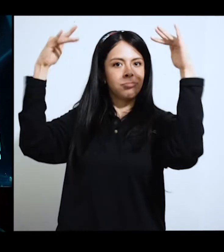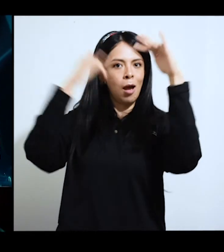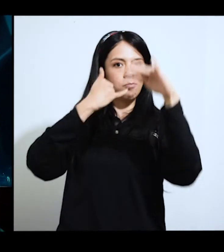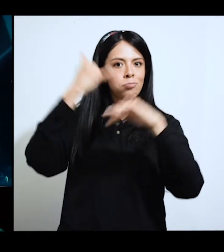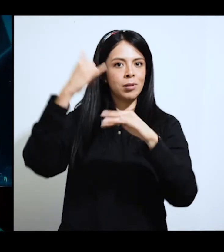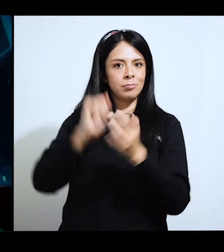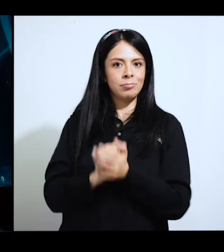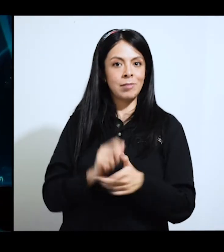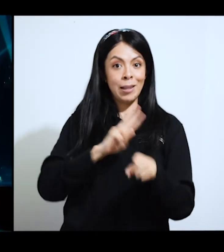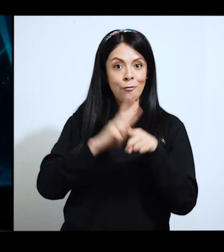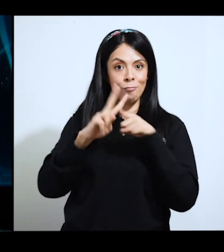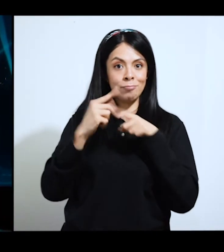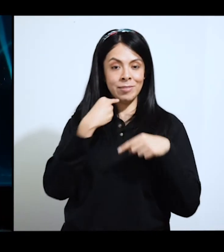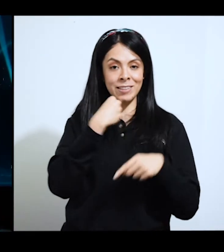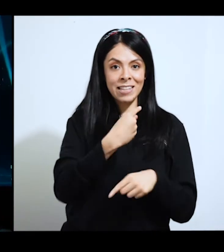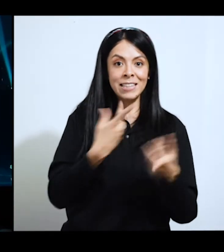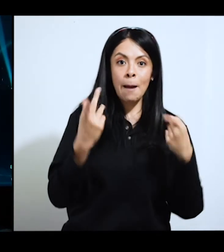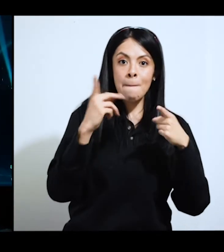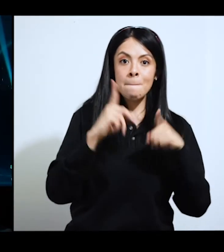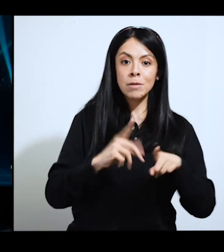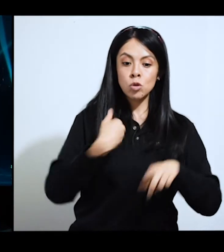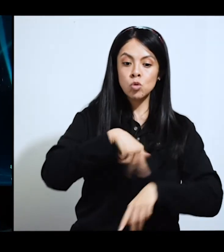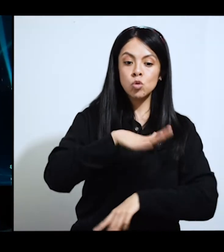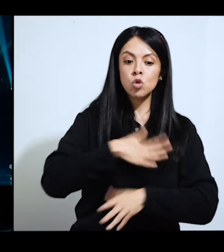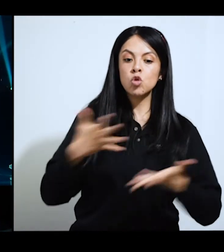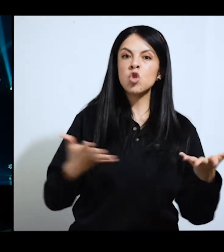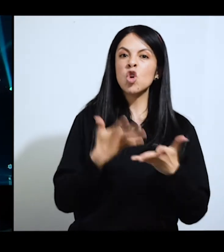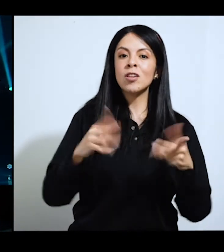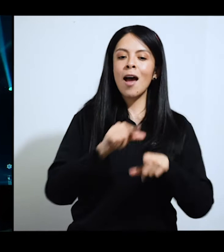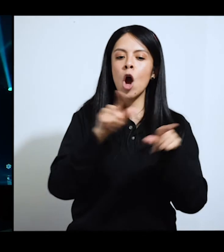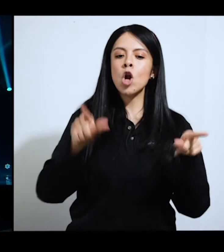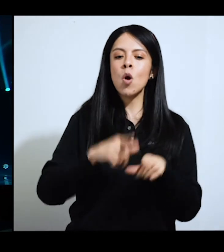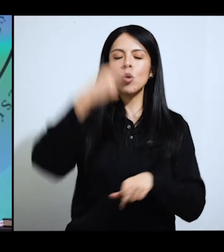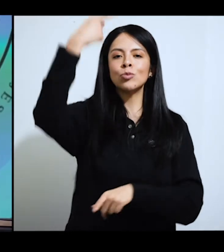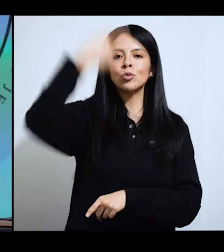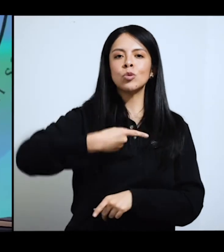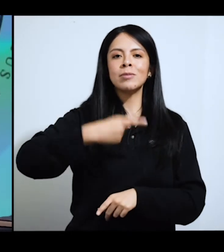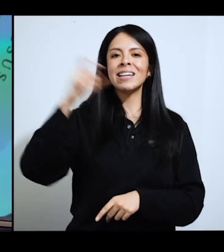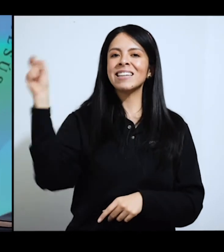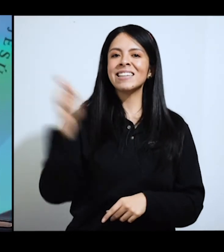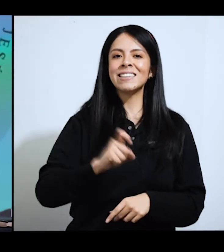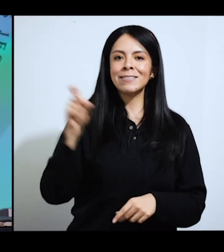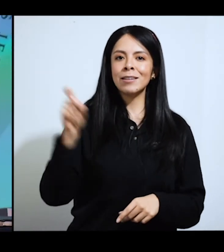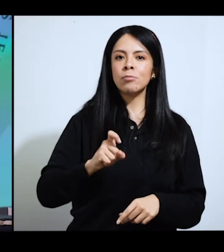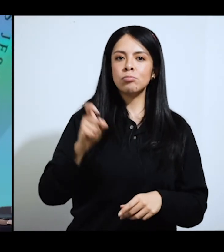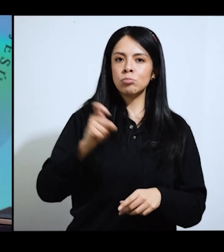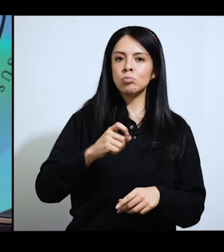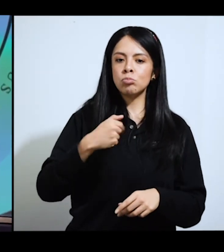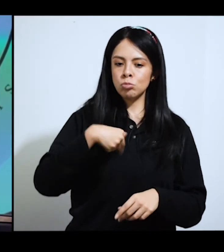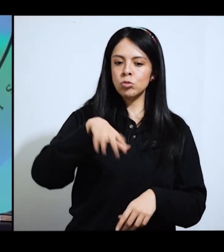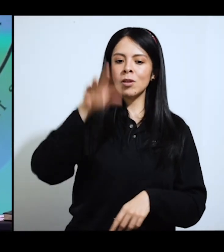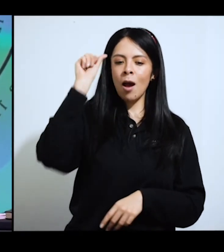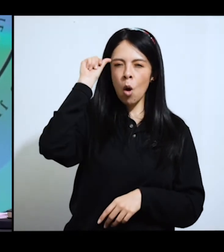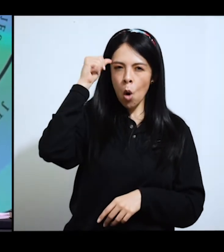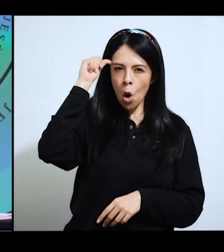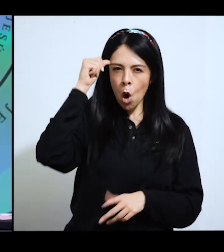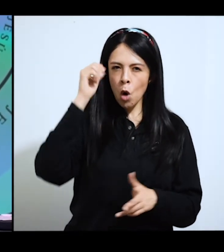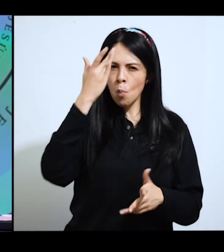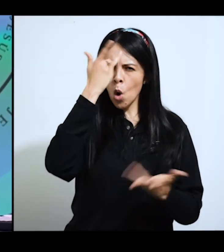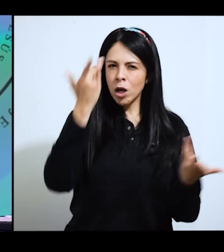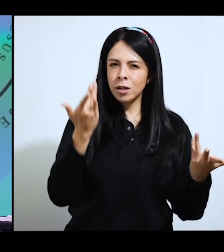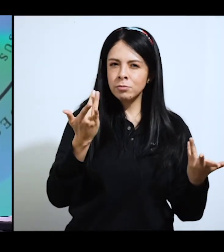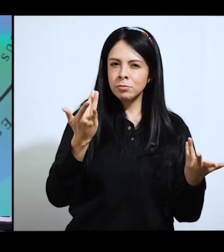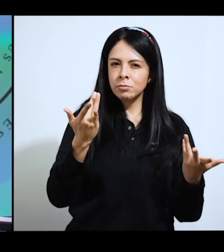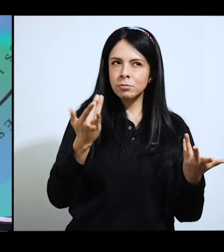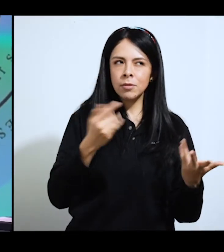de autoridad y es necesario que lo sepamos. Porque una de las armas del enemigo es hacernos